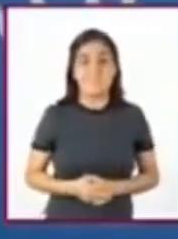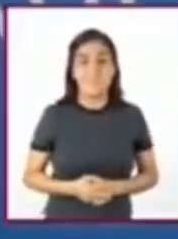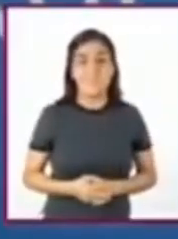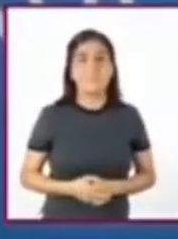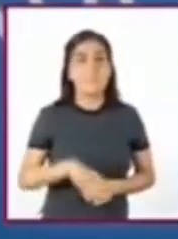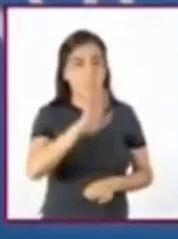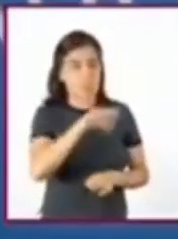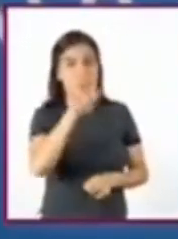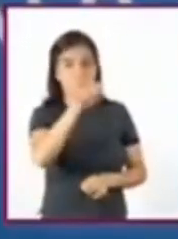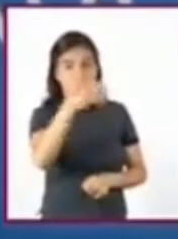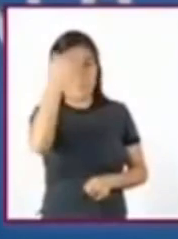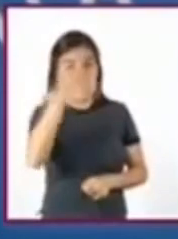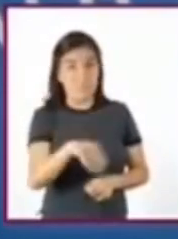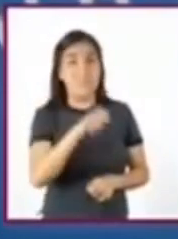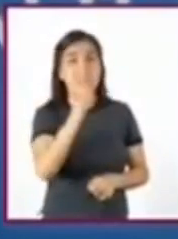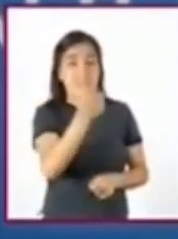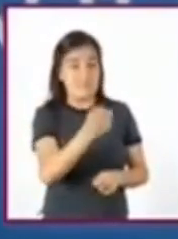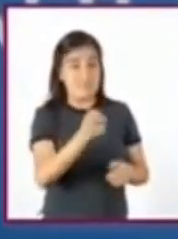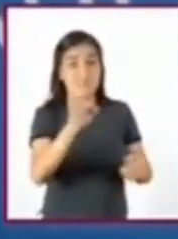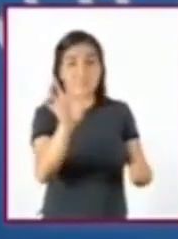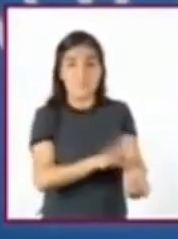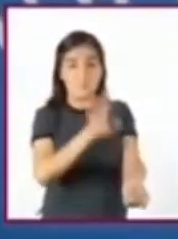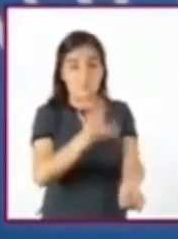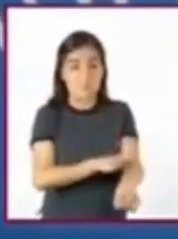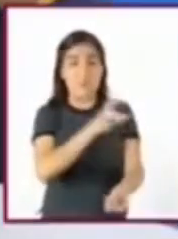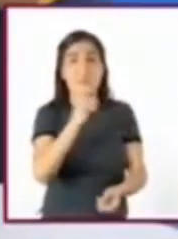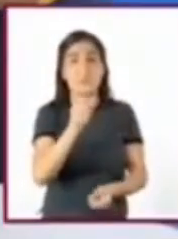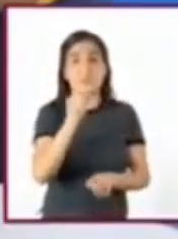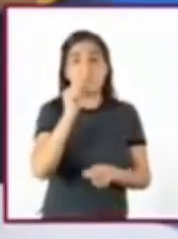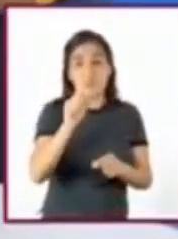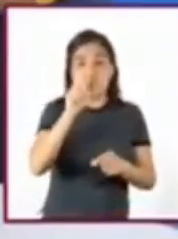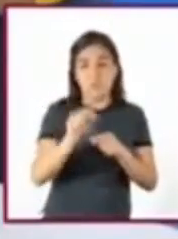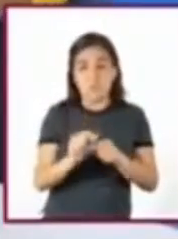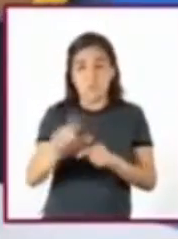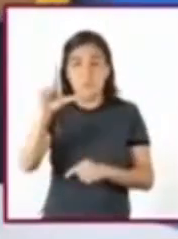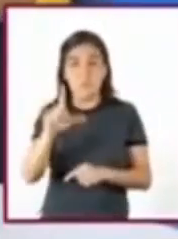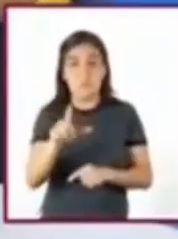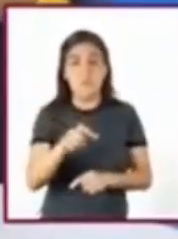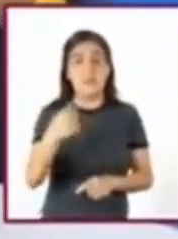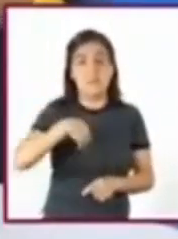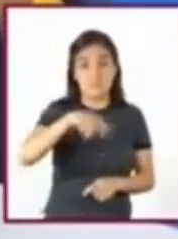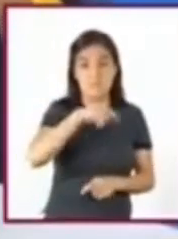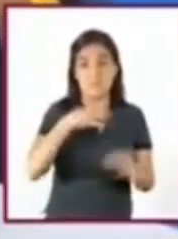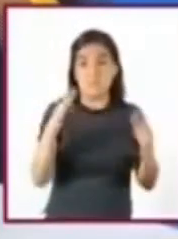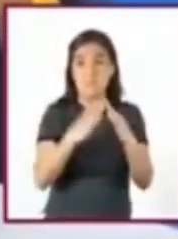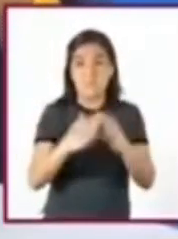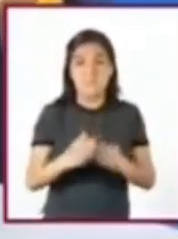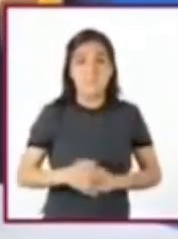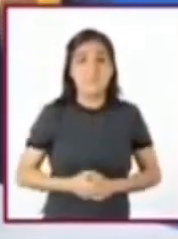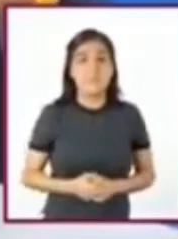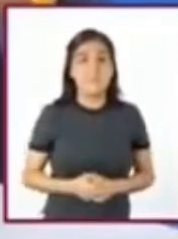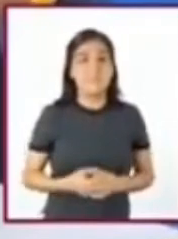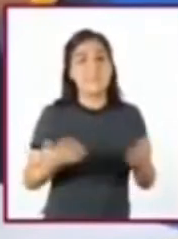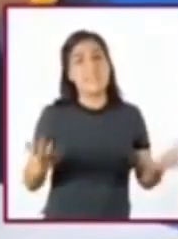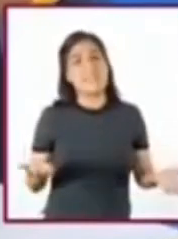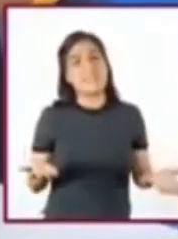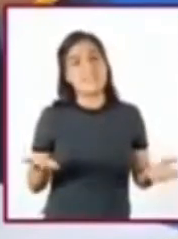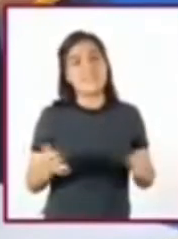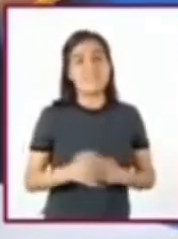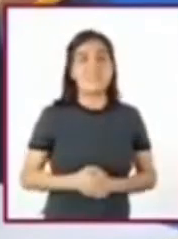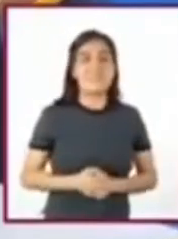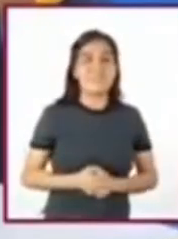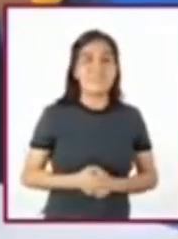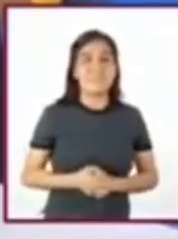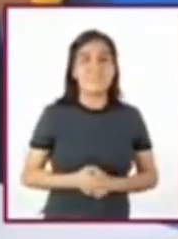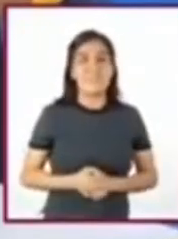Enrique, ¿sabes cuánto es el voltaje que nos entregan las tomas de corriente de nuestra casa? Bueno, si